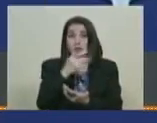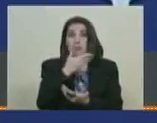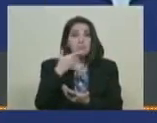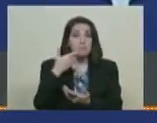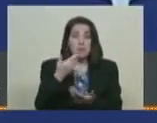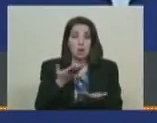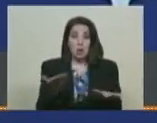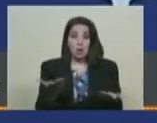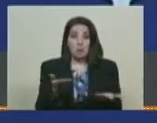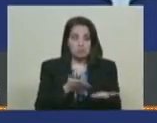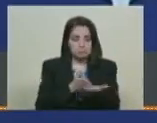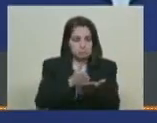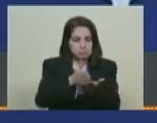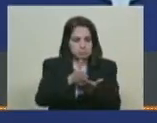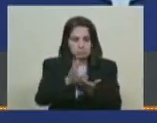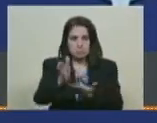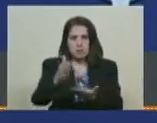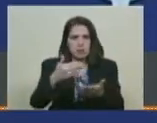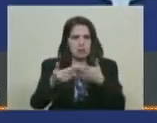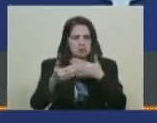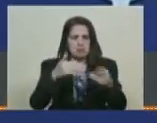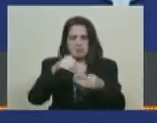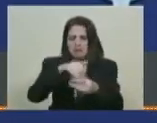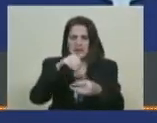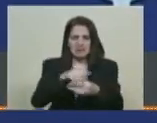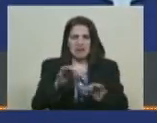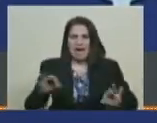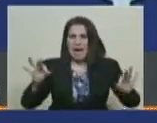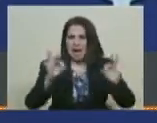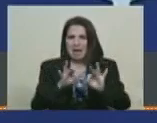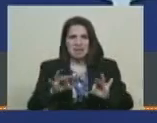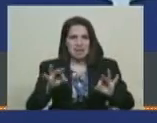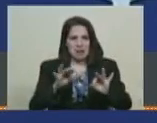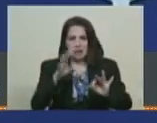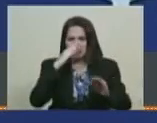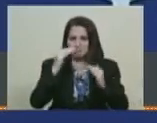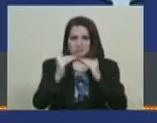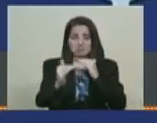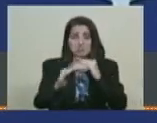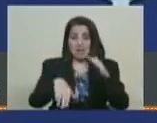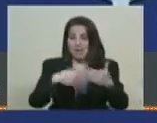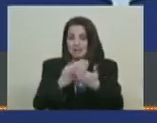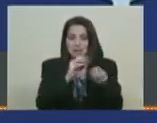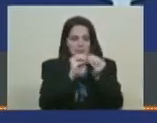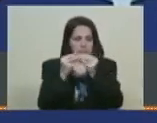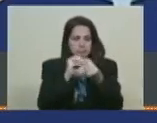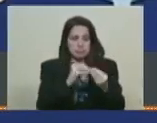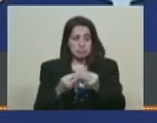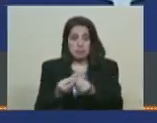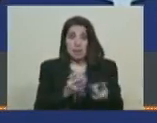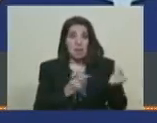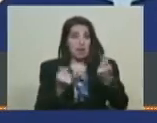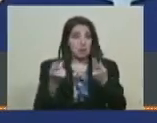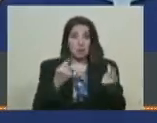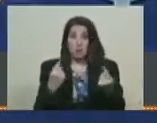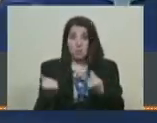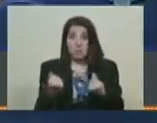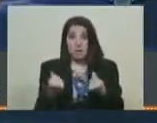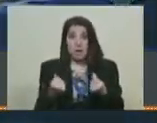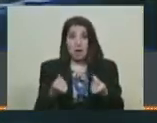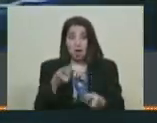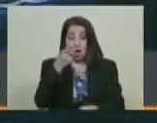camino despejado, sin elecciones, para dedicarnos a ordenar todo lo que hay que ordenar en la economía, a